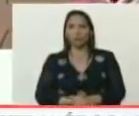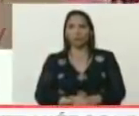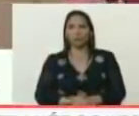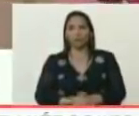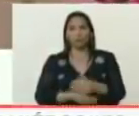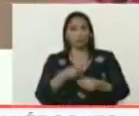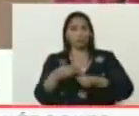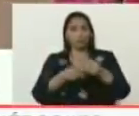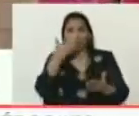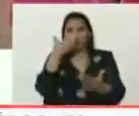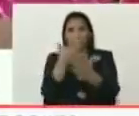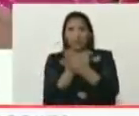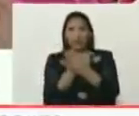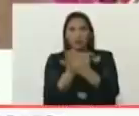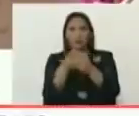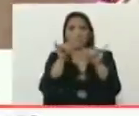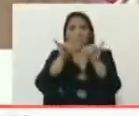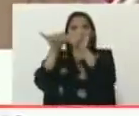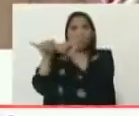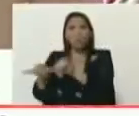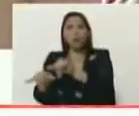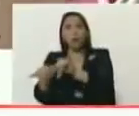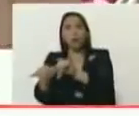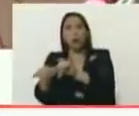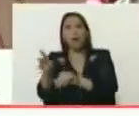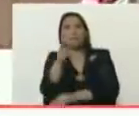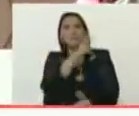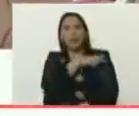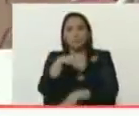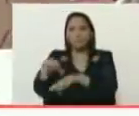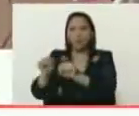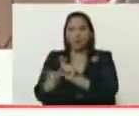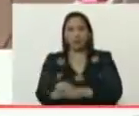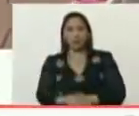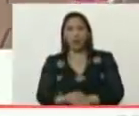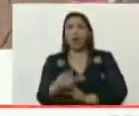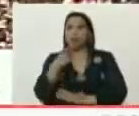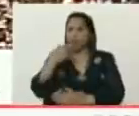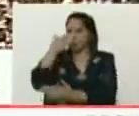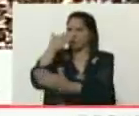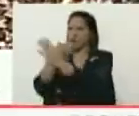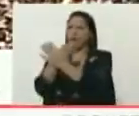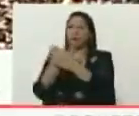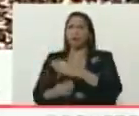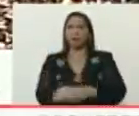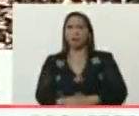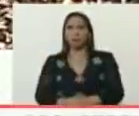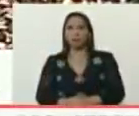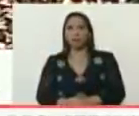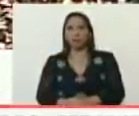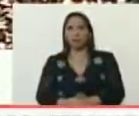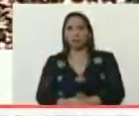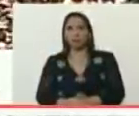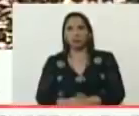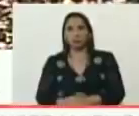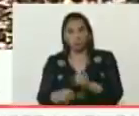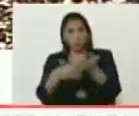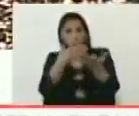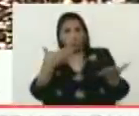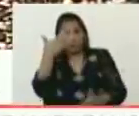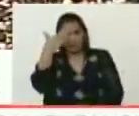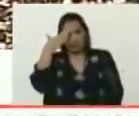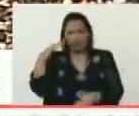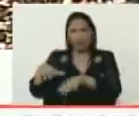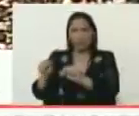hacerlo frente al propio jefe del imperio. Y se lo dijo al frente. Y ustedes saben que el imperio es